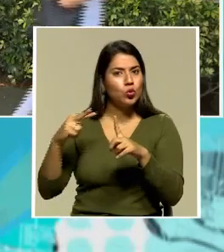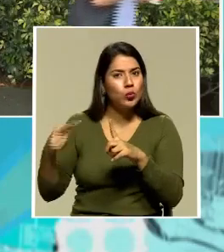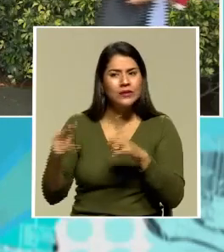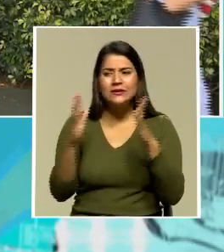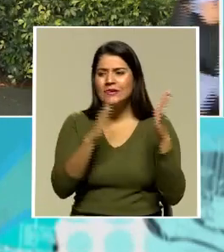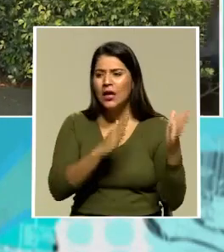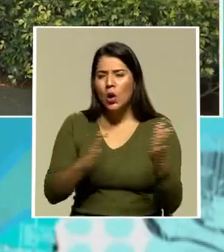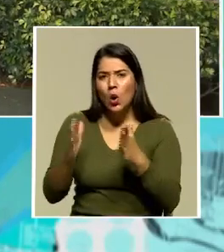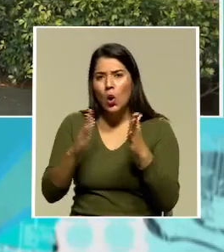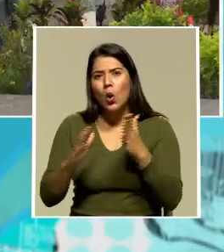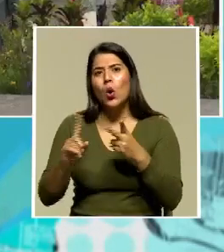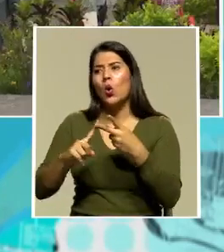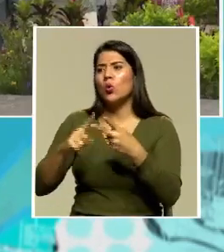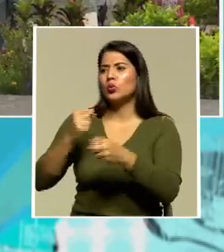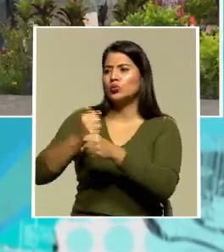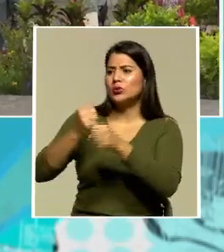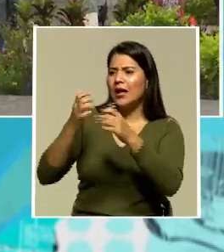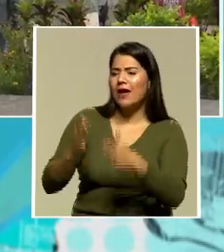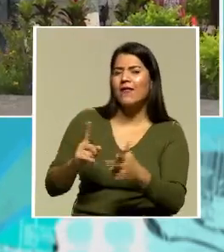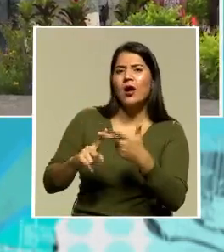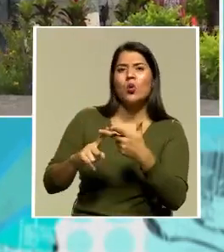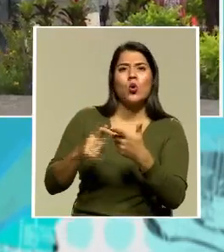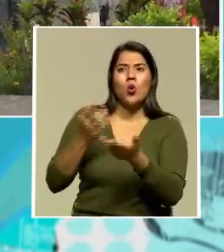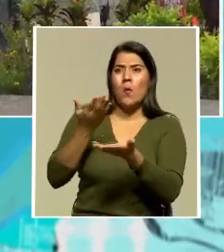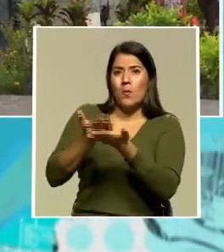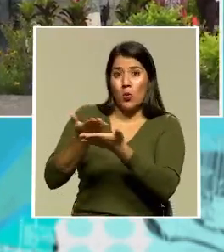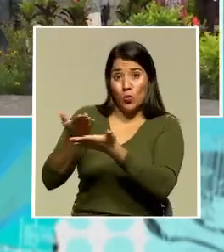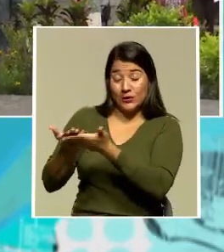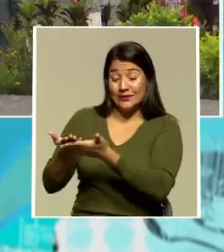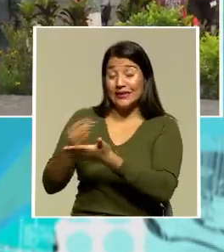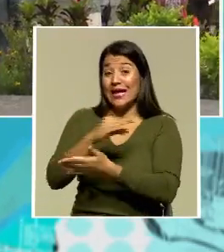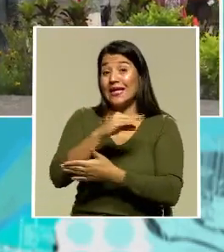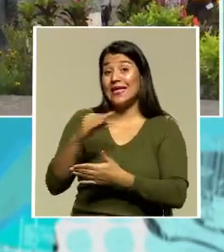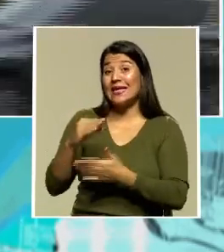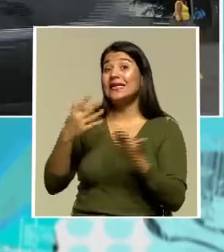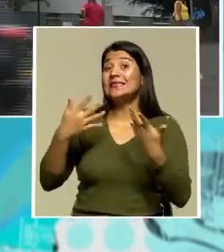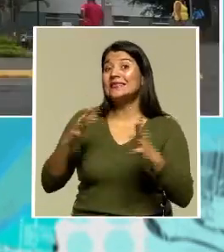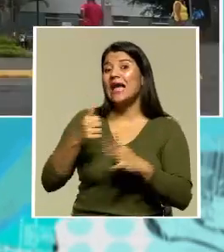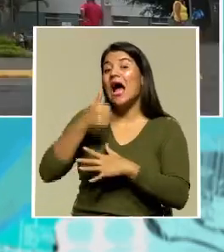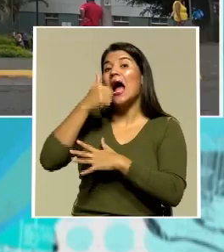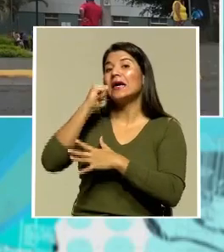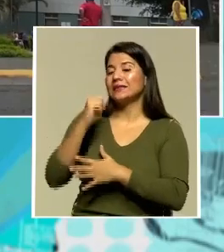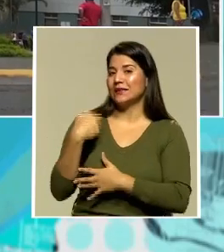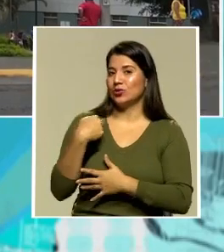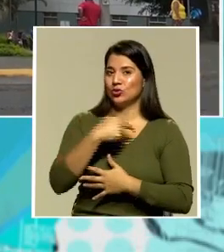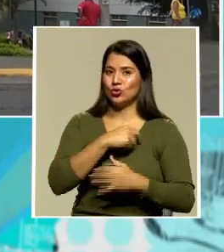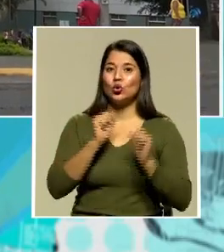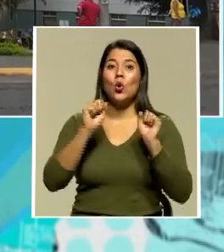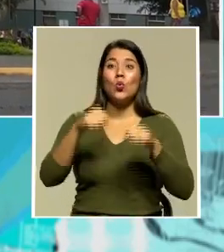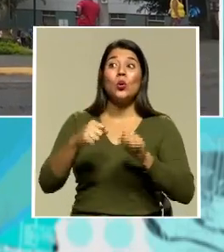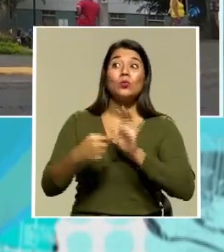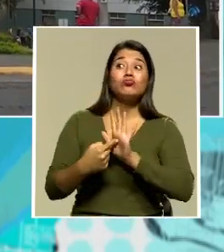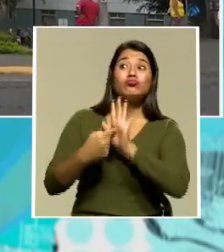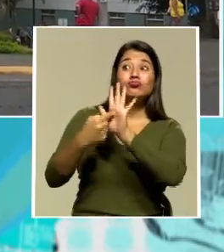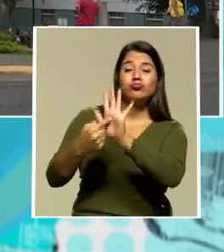recurso humano, para llevar a Junta Directiva, y el día de ayer finalmente se pudo hacer la presentación